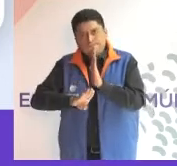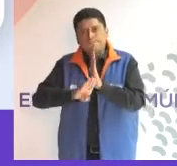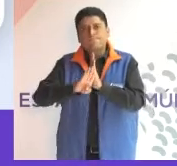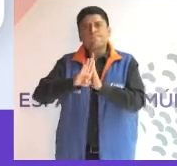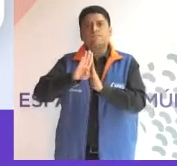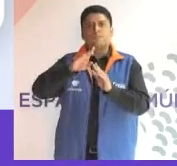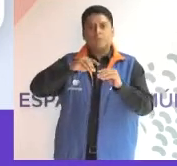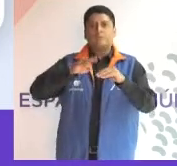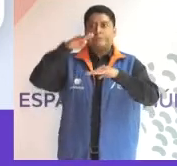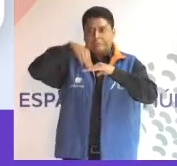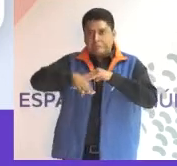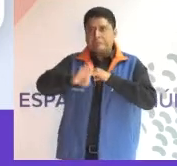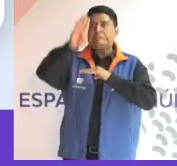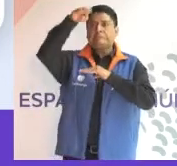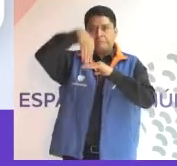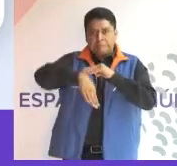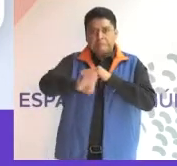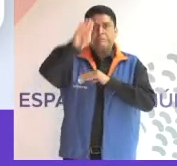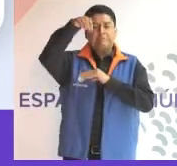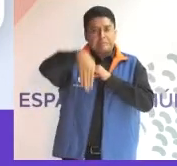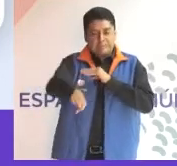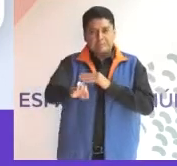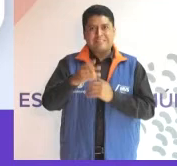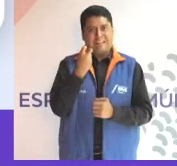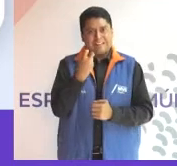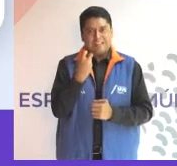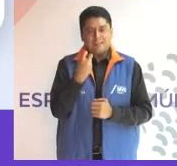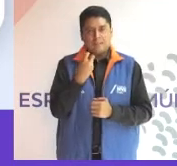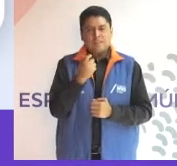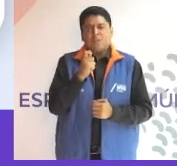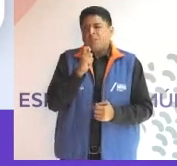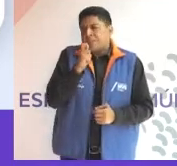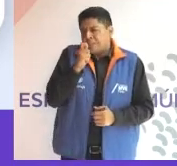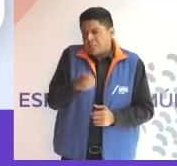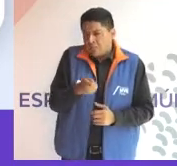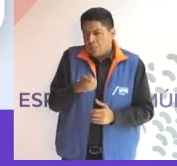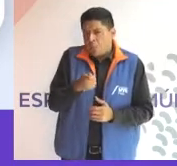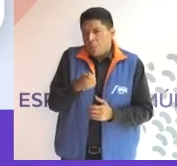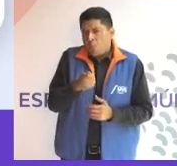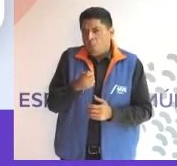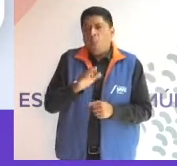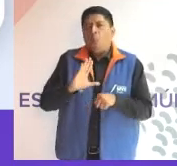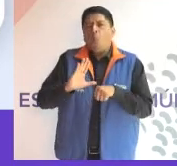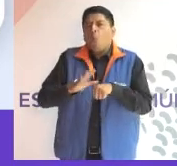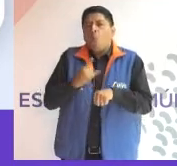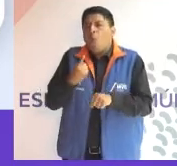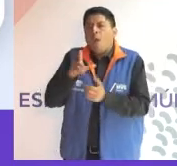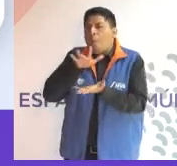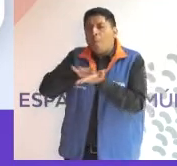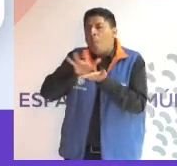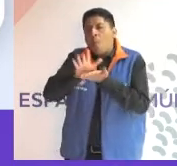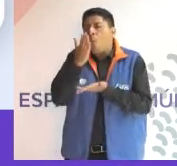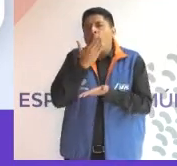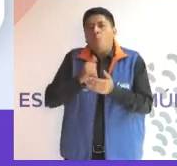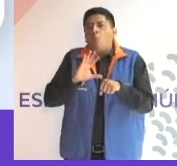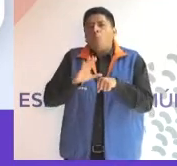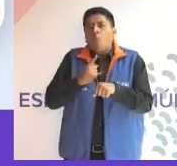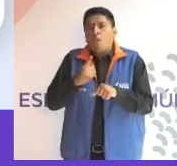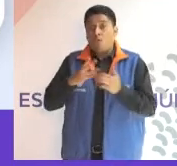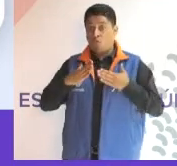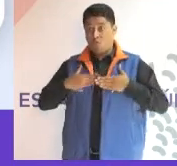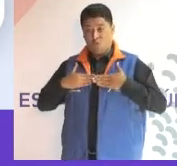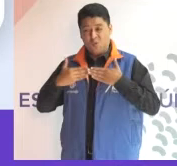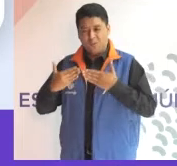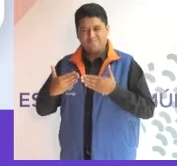esto también nos lleva a si es un problema de confianza o también de membresía y participación en las sociedades